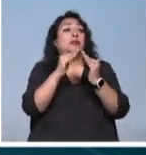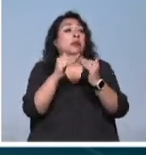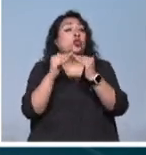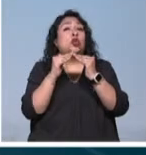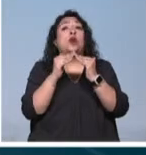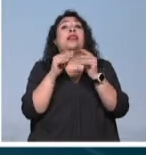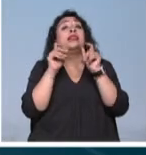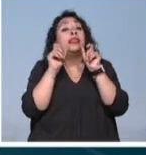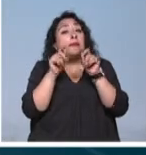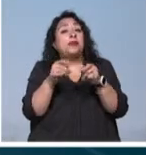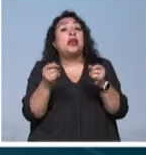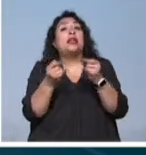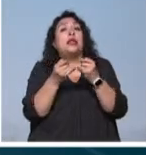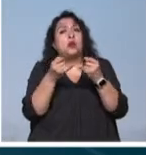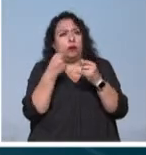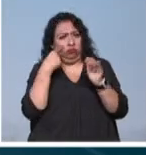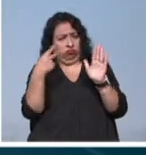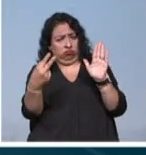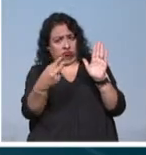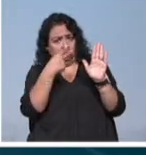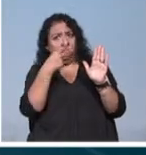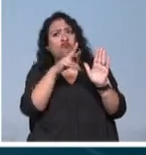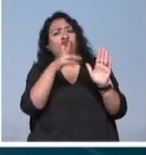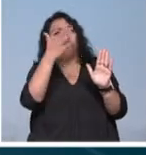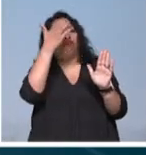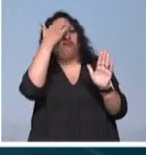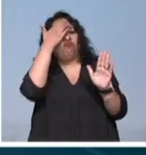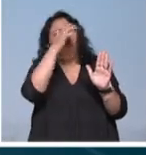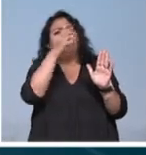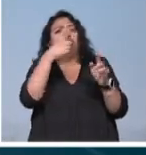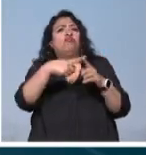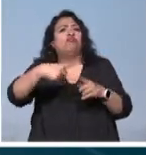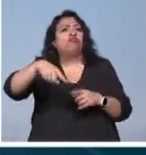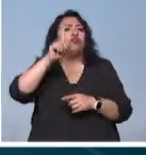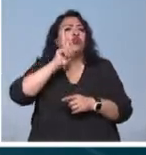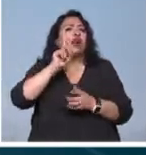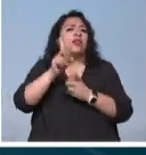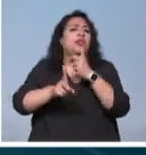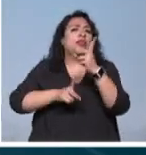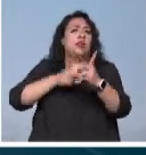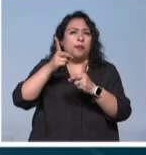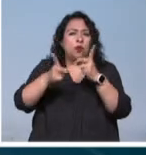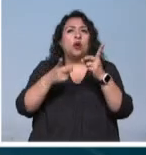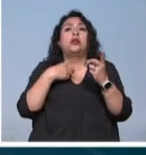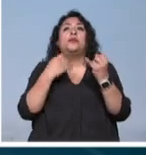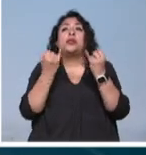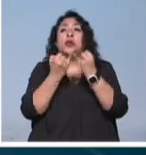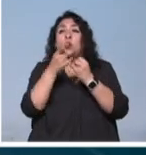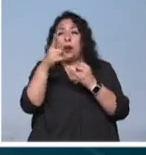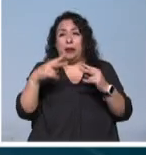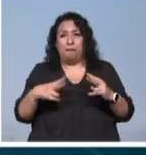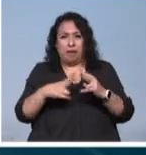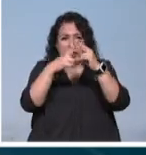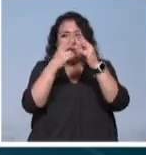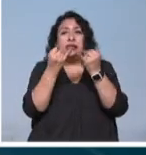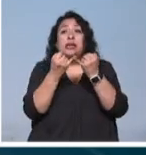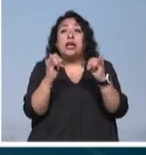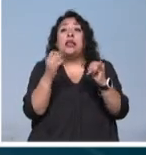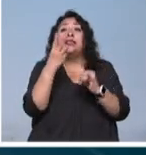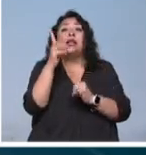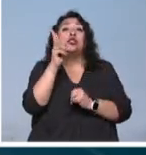igualitaria, sino también la visibilidad y el reconocimiento de las mujeres en el deporte. También en París se inauguran